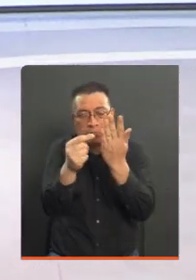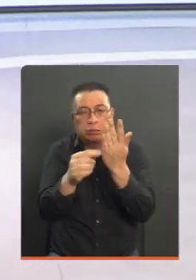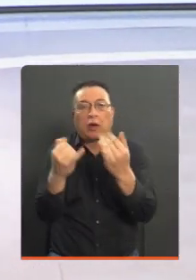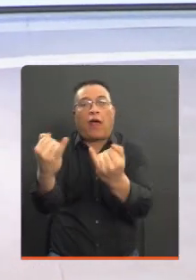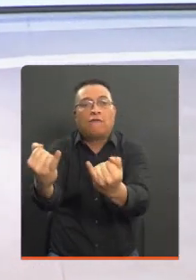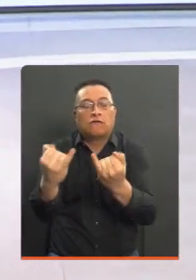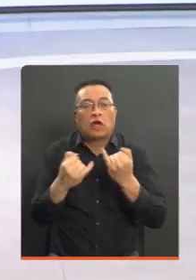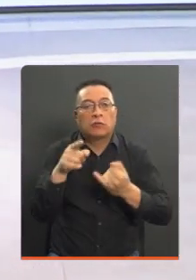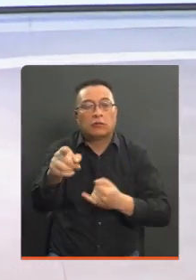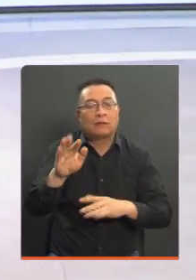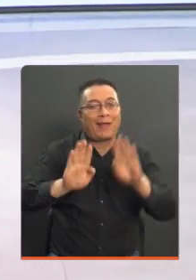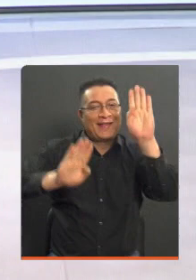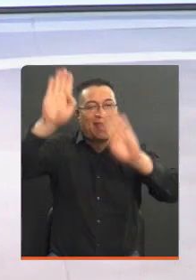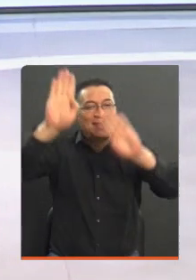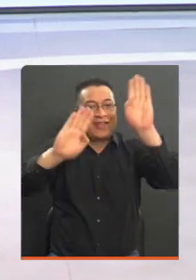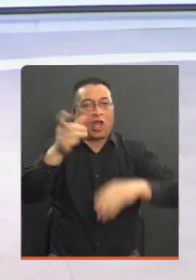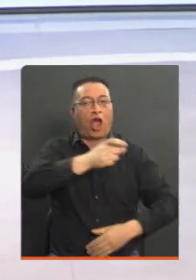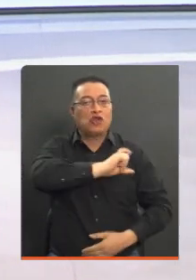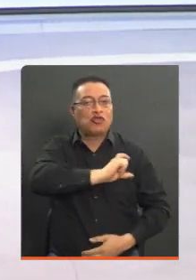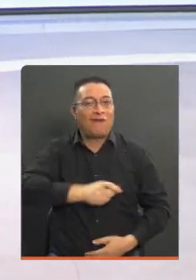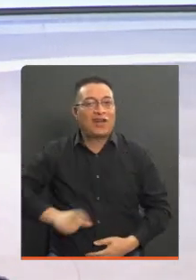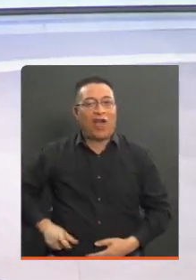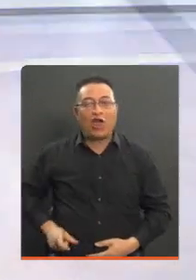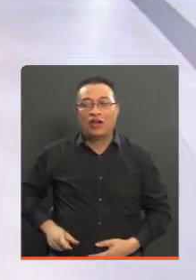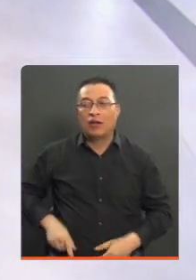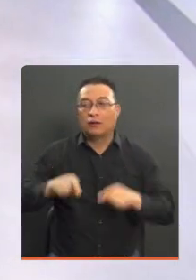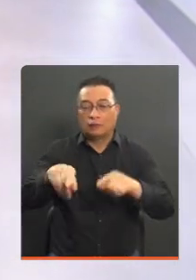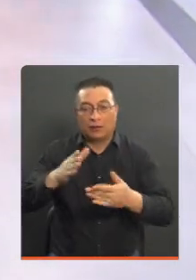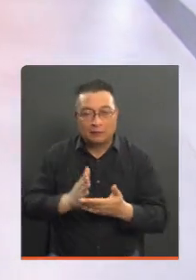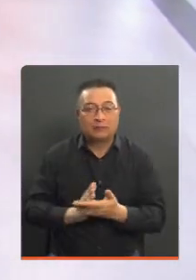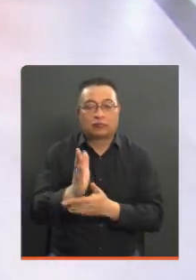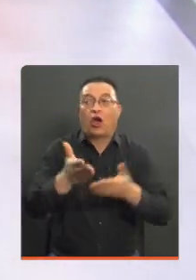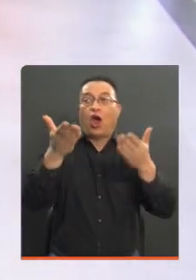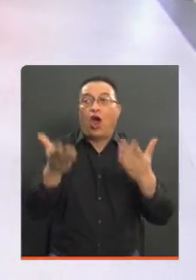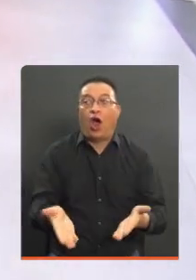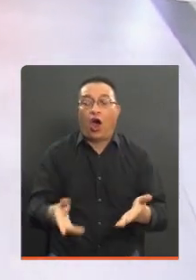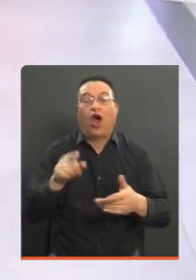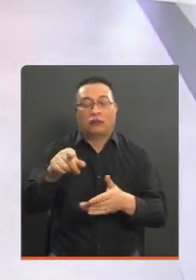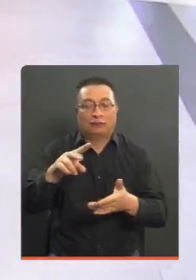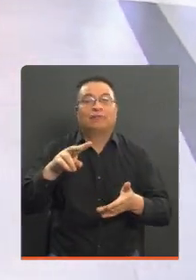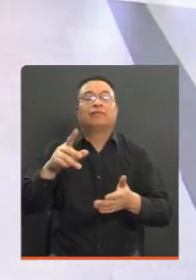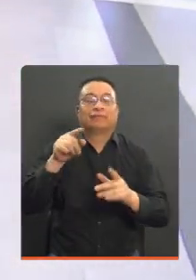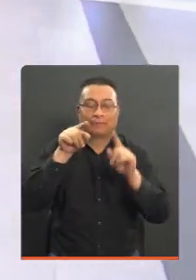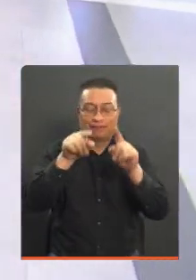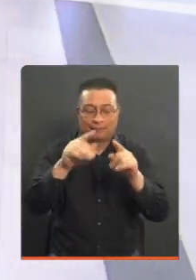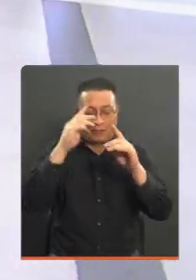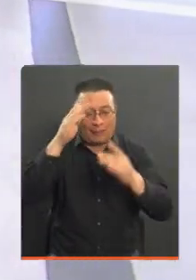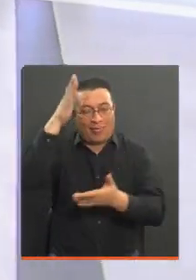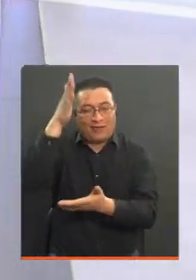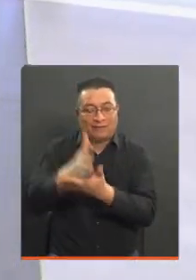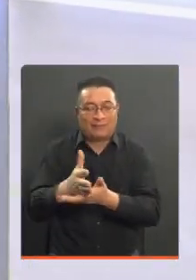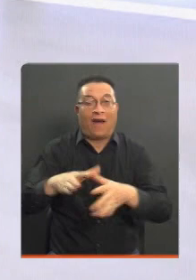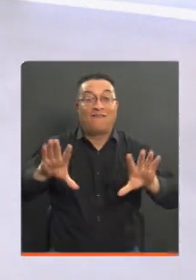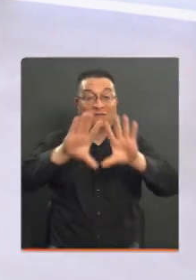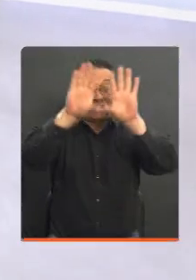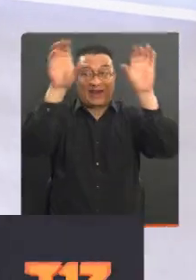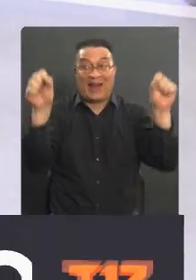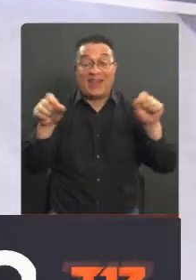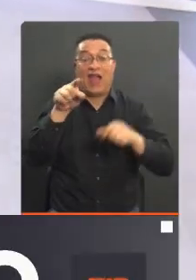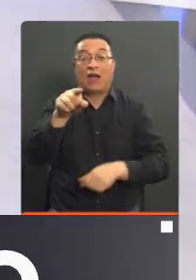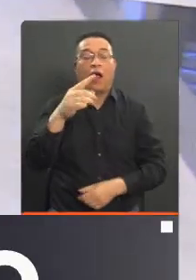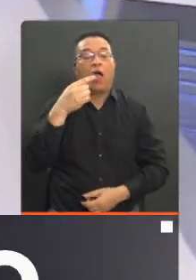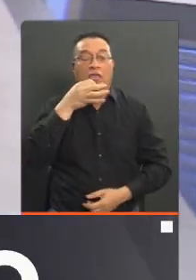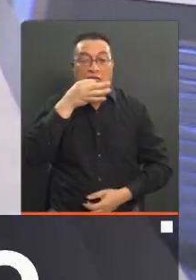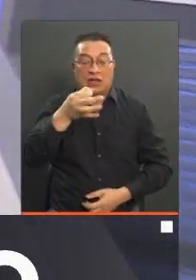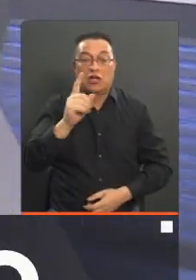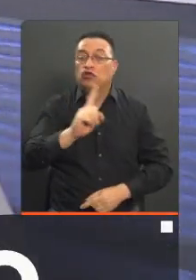la candidata a gobernadora? Pero vamos a partir hoy con la polémica determinación de la Fiscalía, que decidió no pedir